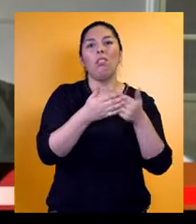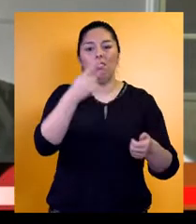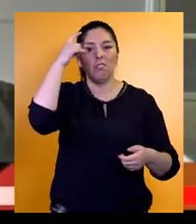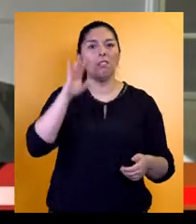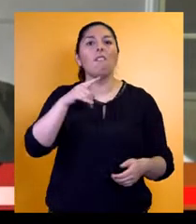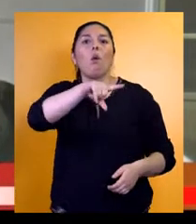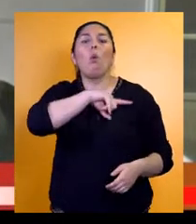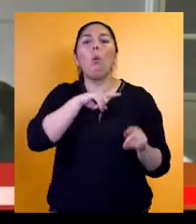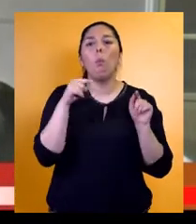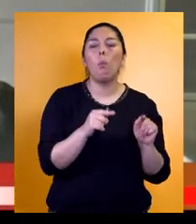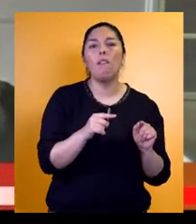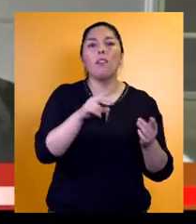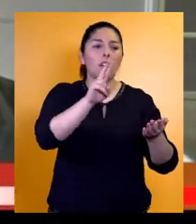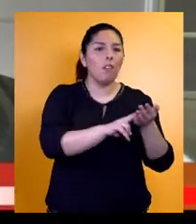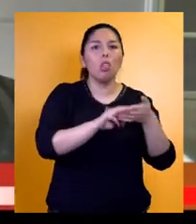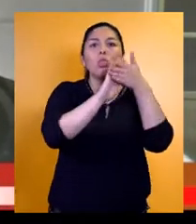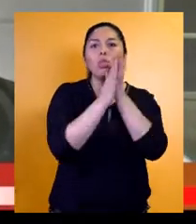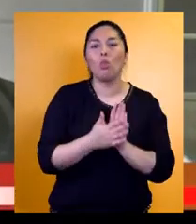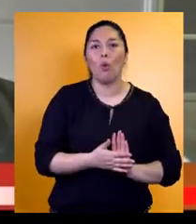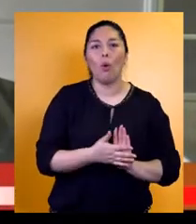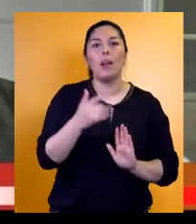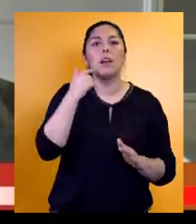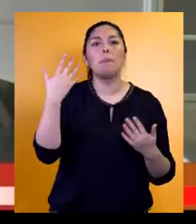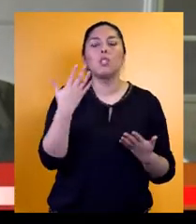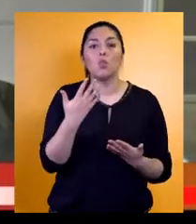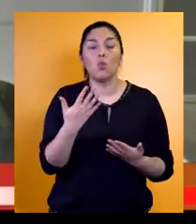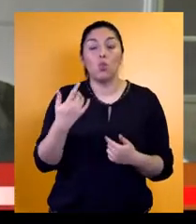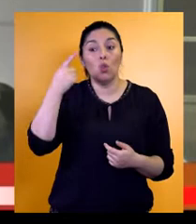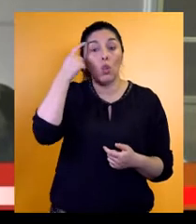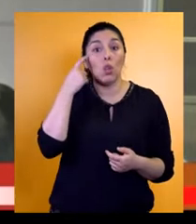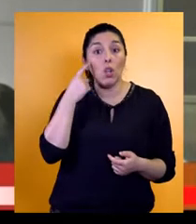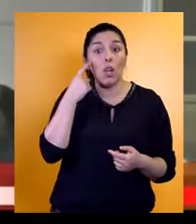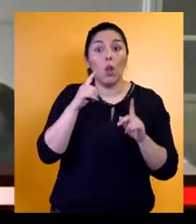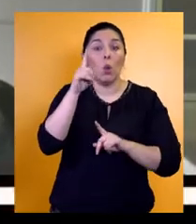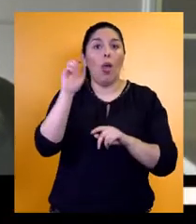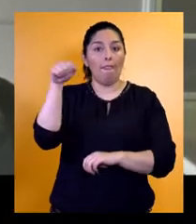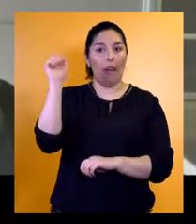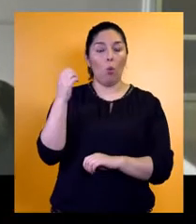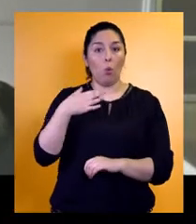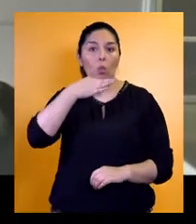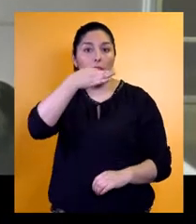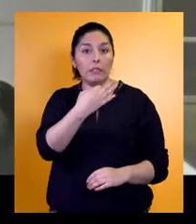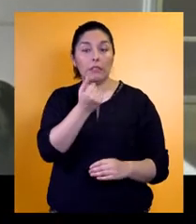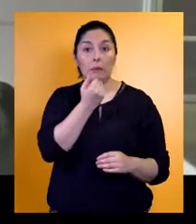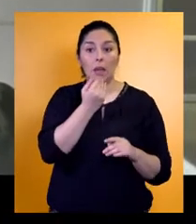culpable, que fue verdad todo lo que sucedió, además como contexto las víctimas que vinieron de Ancud hace 7 años atrás, más todas las que estaban